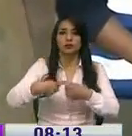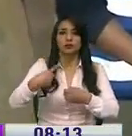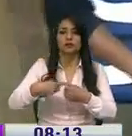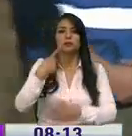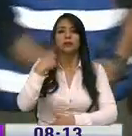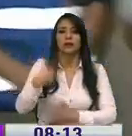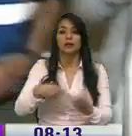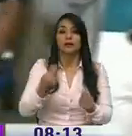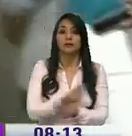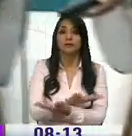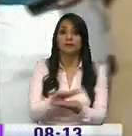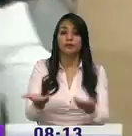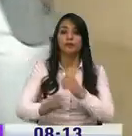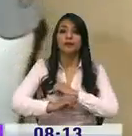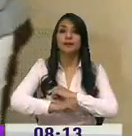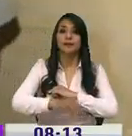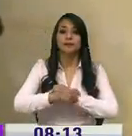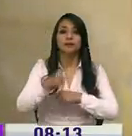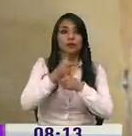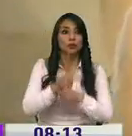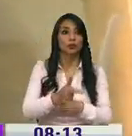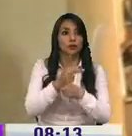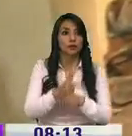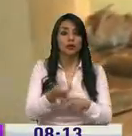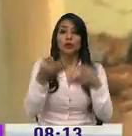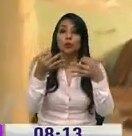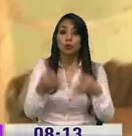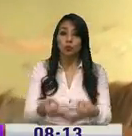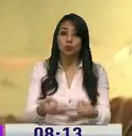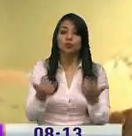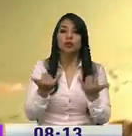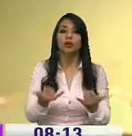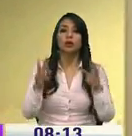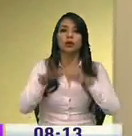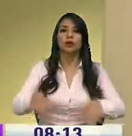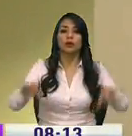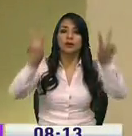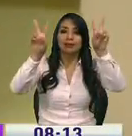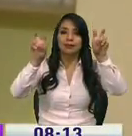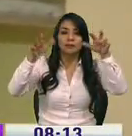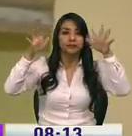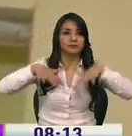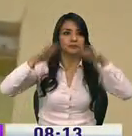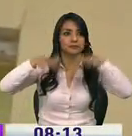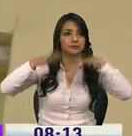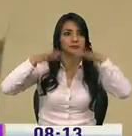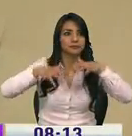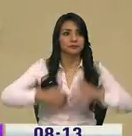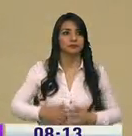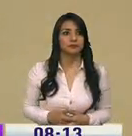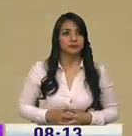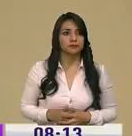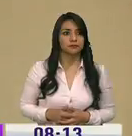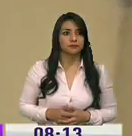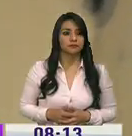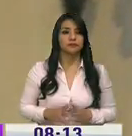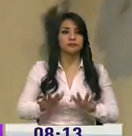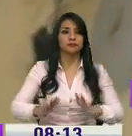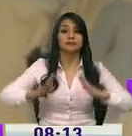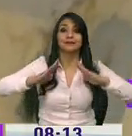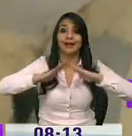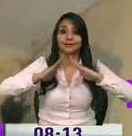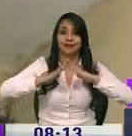informarles sobre las campañas de prevención que precisamente se están realizando por la época invernal aquí estamos en una casa que